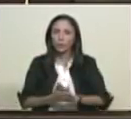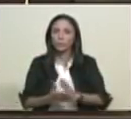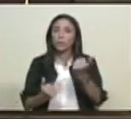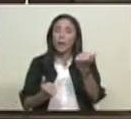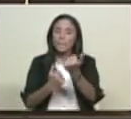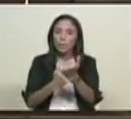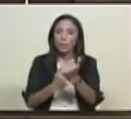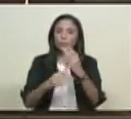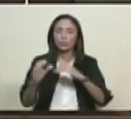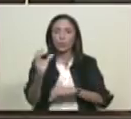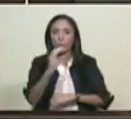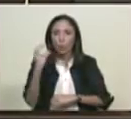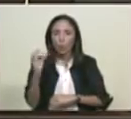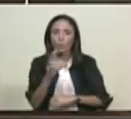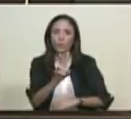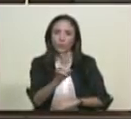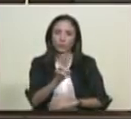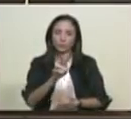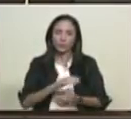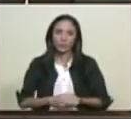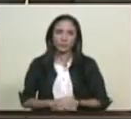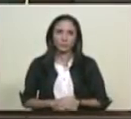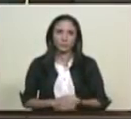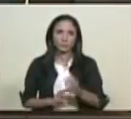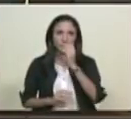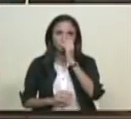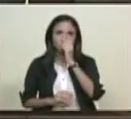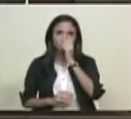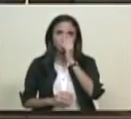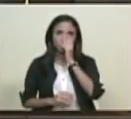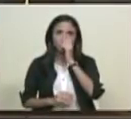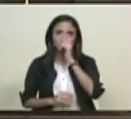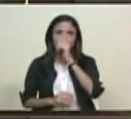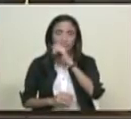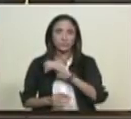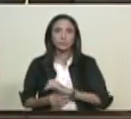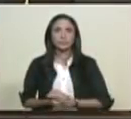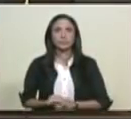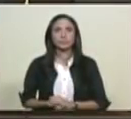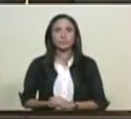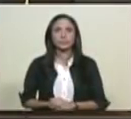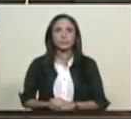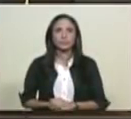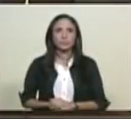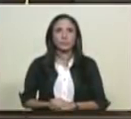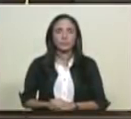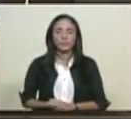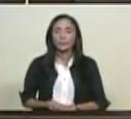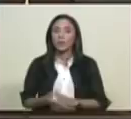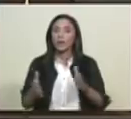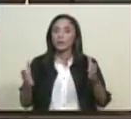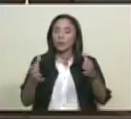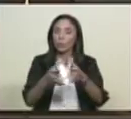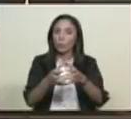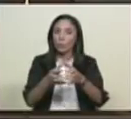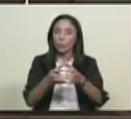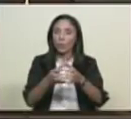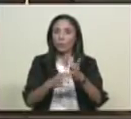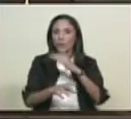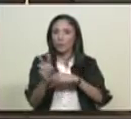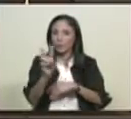Venezuela. Hay un destino histórico, hay un decreto histórico entre el pueblo de Colombia y el pueblo de